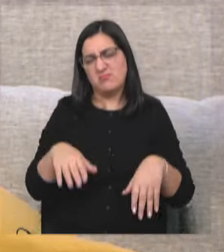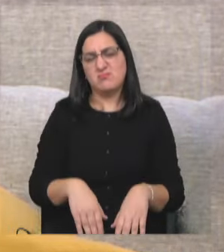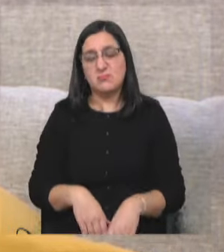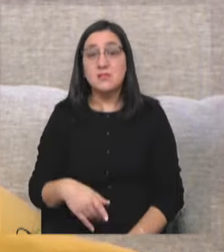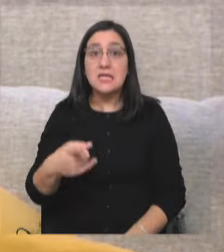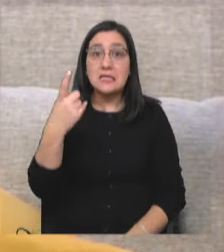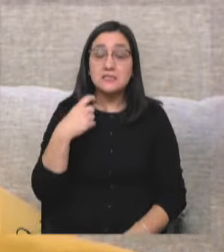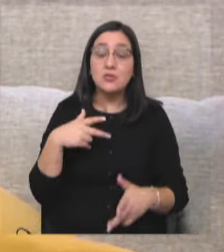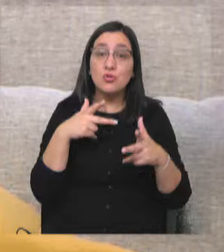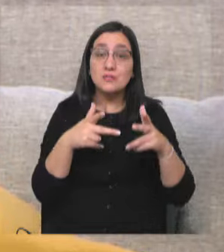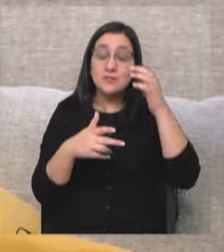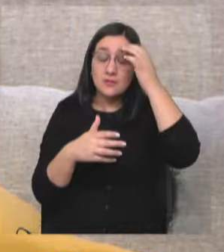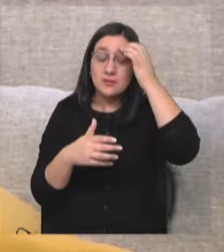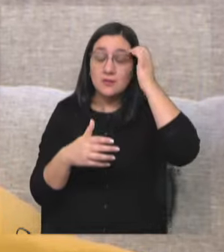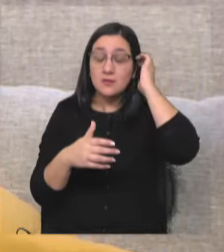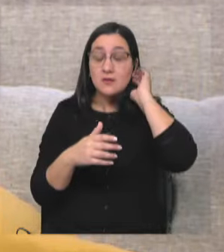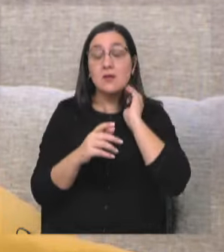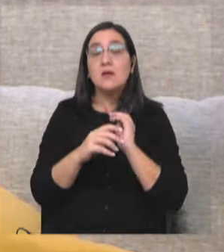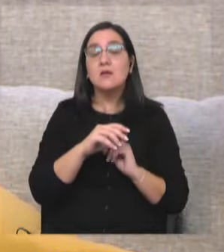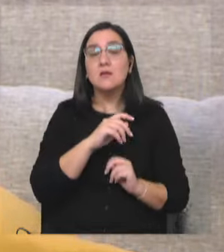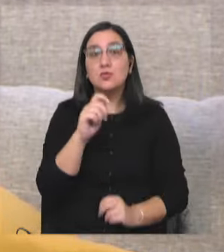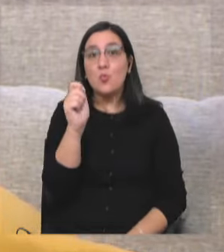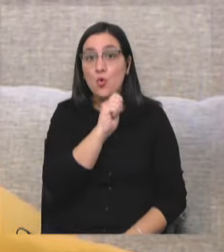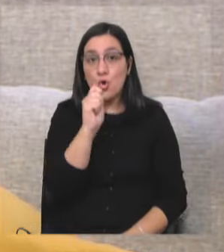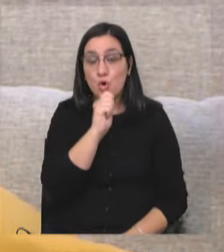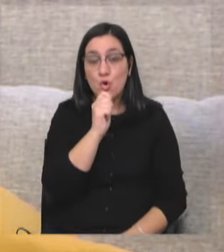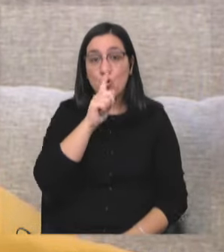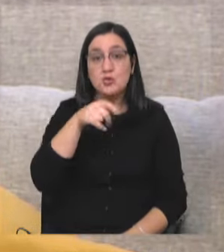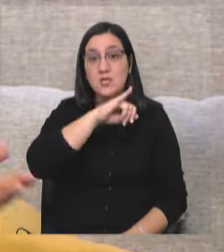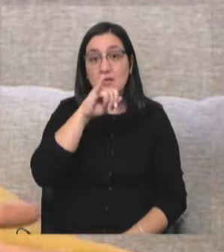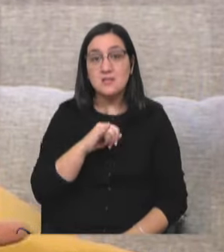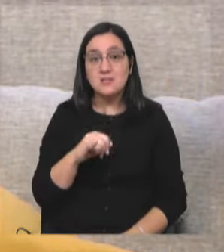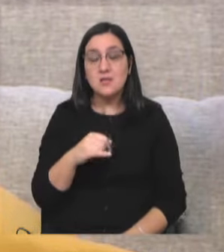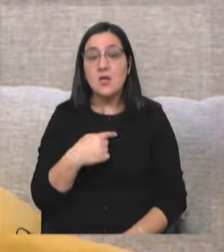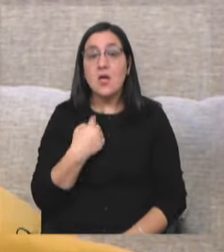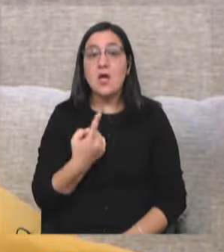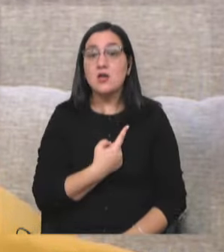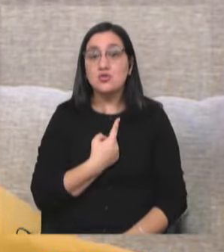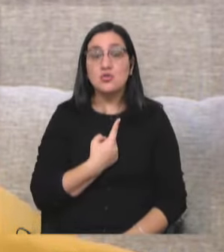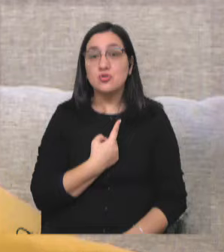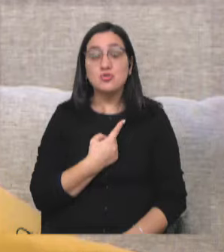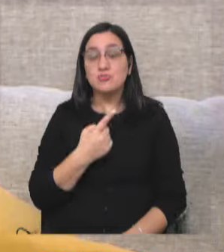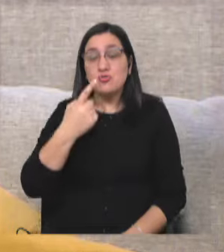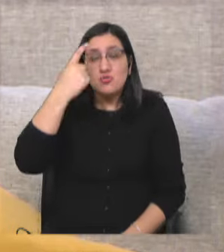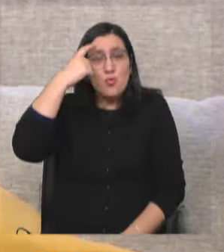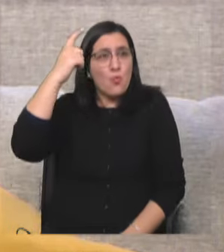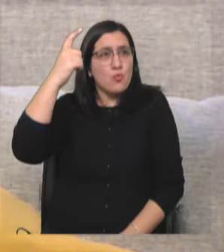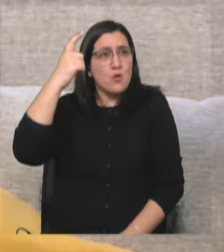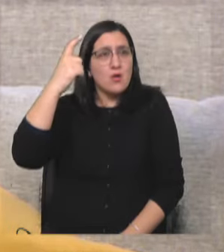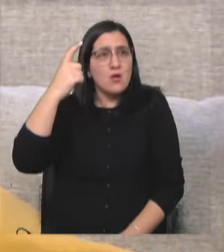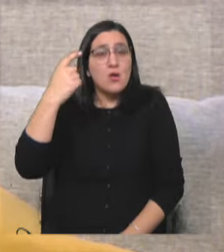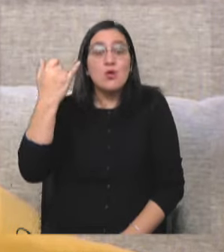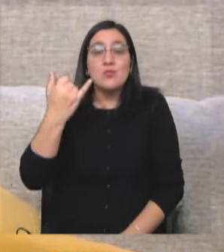decía en su monólogo Diego González en La Aldea. A nosotros no se nos pasa por la cabeza, los que tuvimos